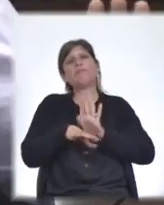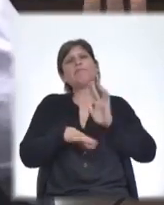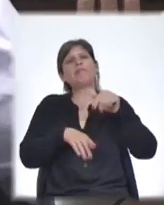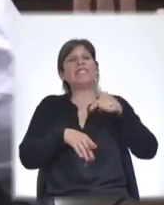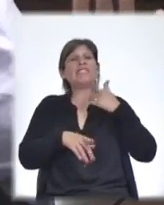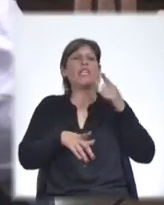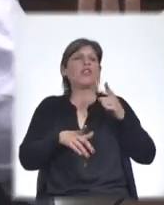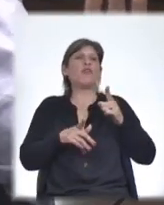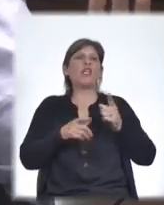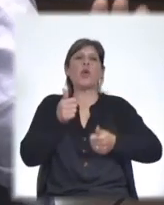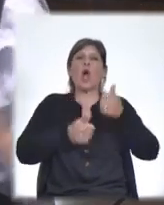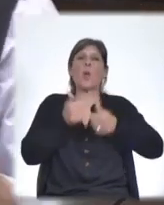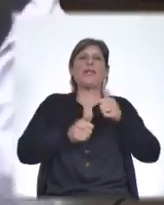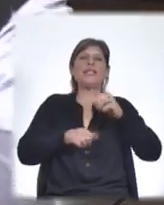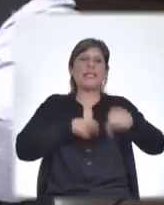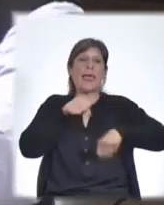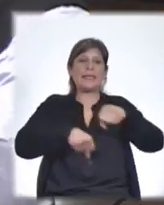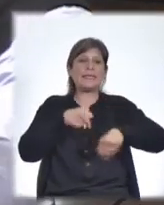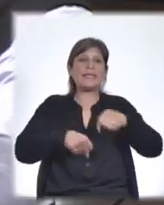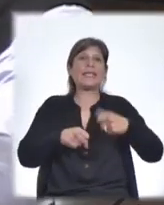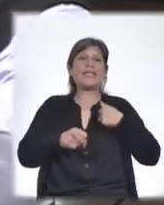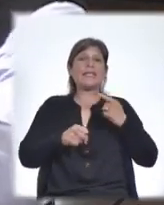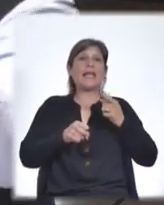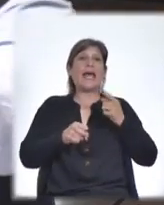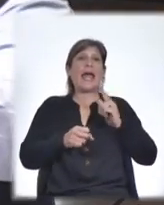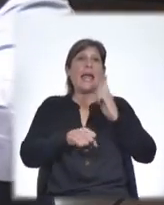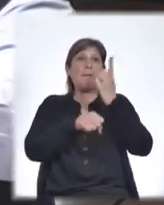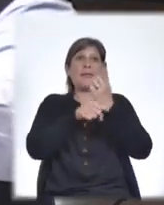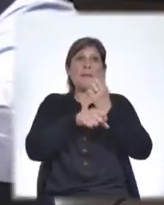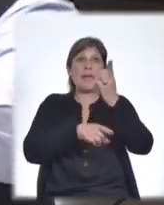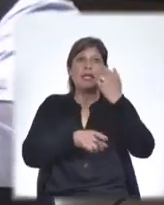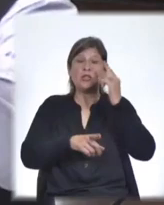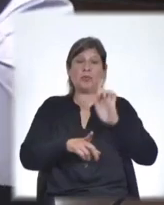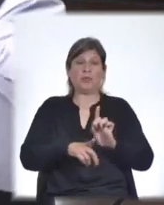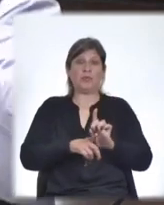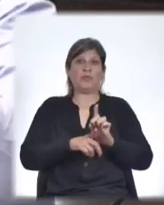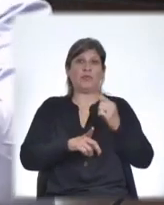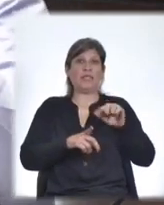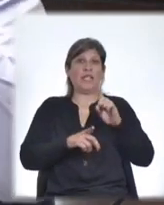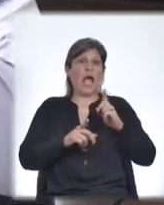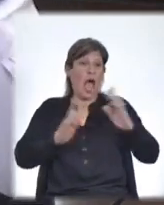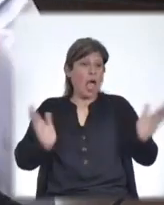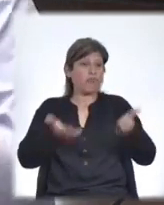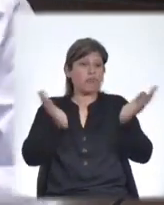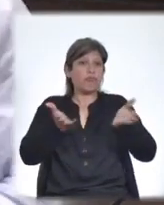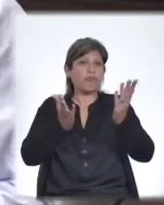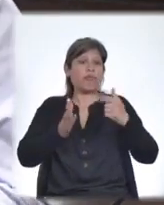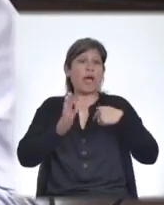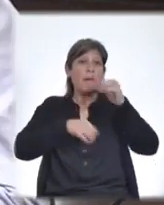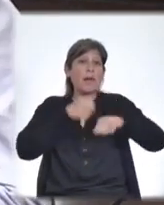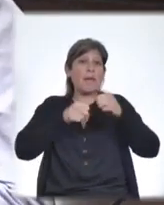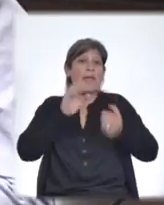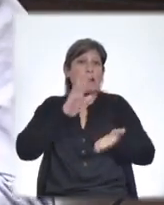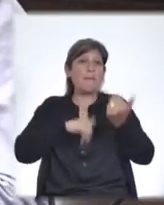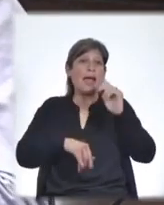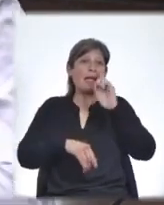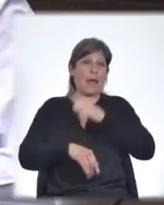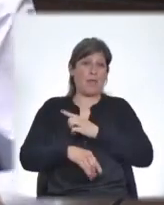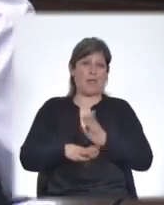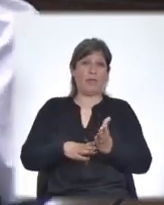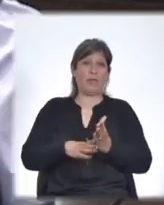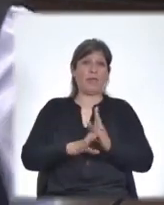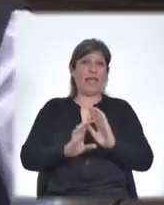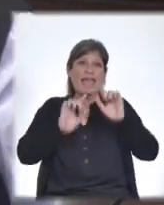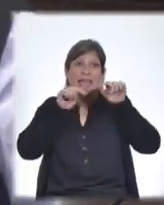de ciclistas, al que va en la punta, al Maya Oro, hay que estimularlo para que pedalee más rápido. Es el